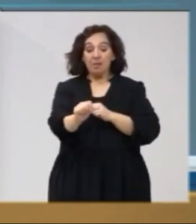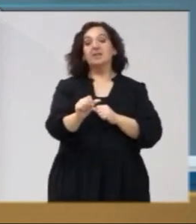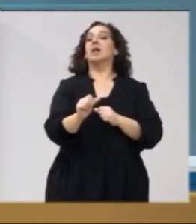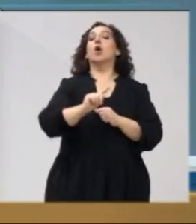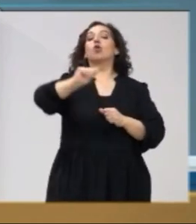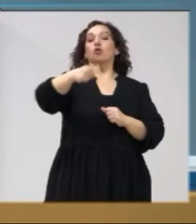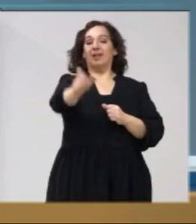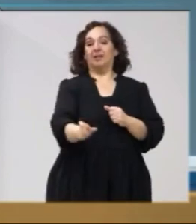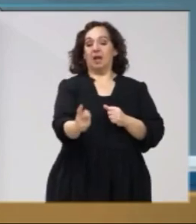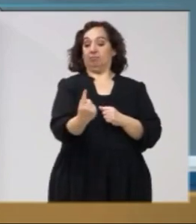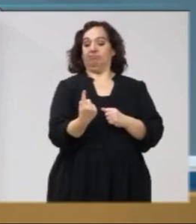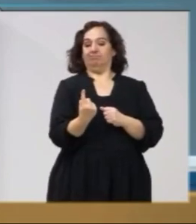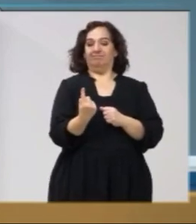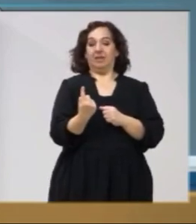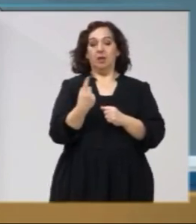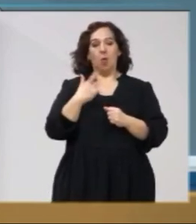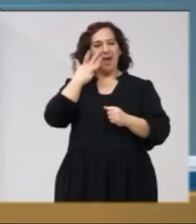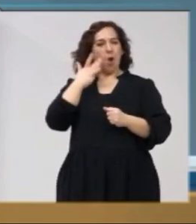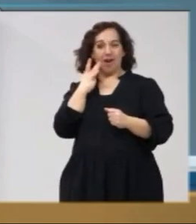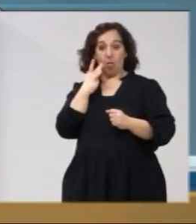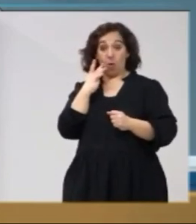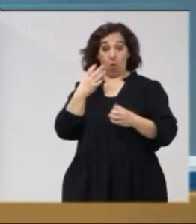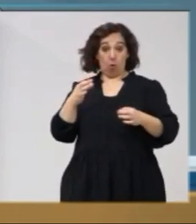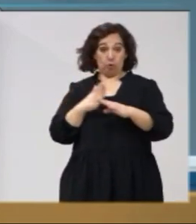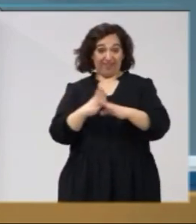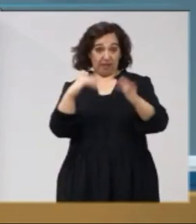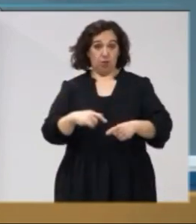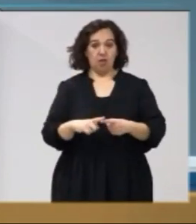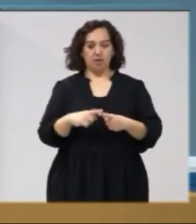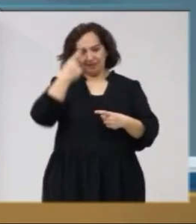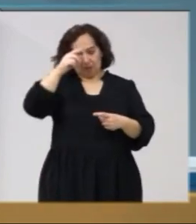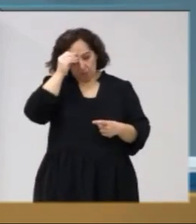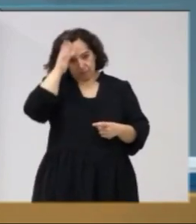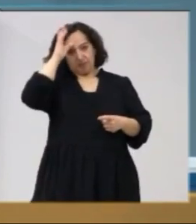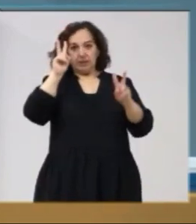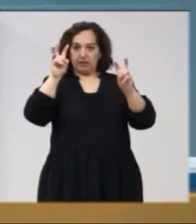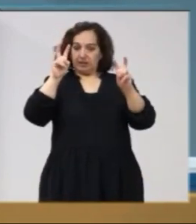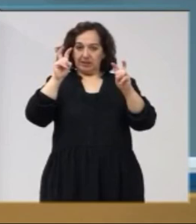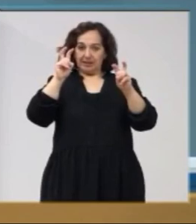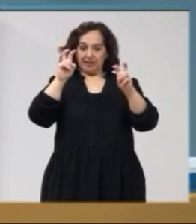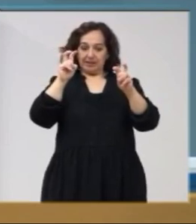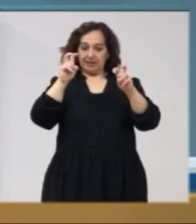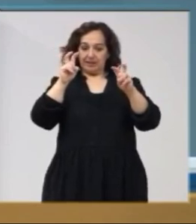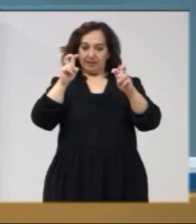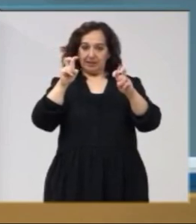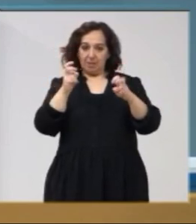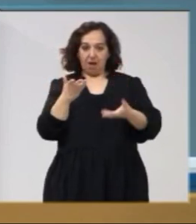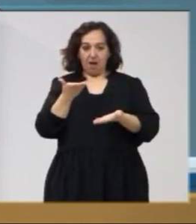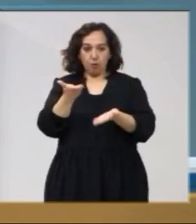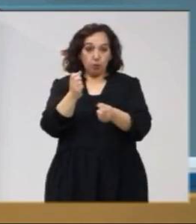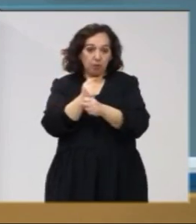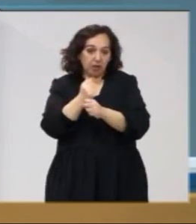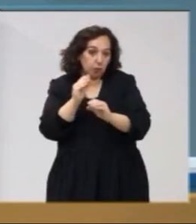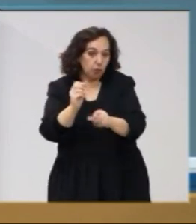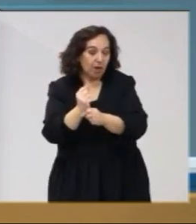ya no solamente baste con que sea honrado, con que sepa muchísimo de la materia que se le encomienda, de que